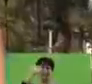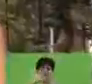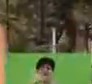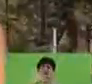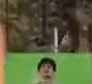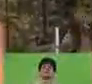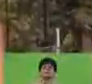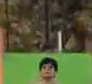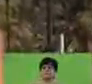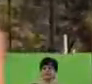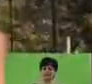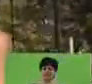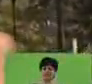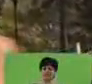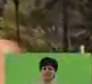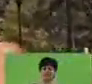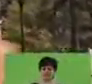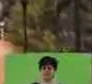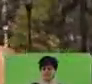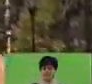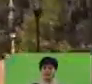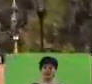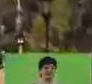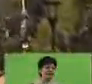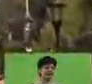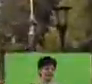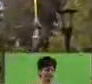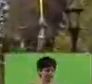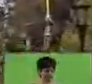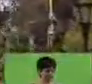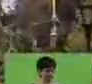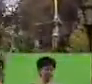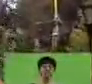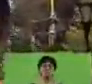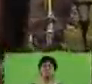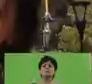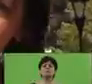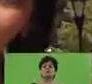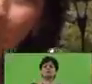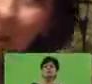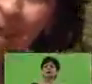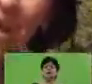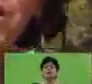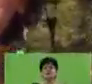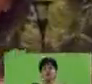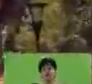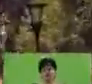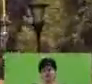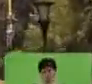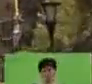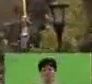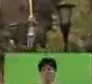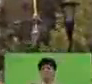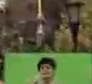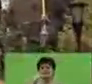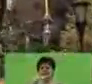historia de Lili está acá, en este libro. Su lucha de toda una vida contra la obesidad. Y además, obviamente, nos deja